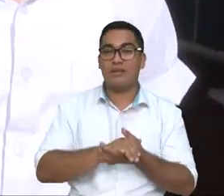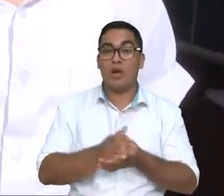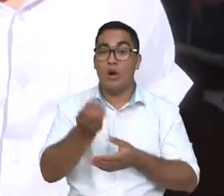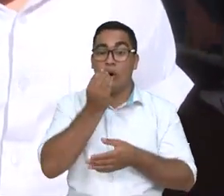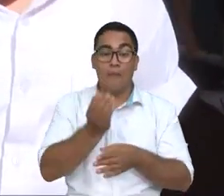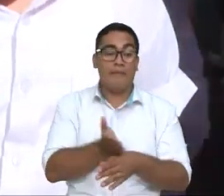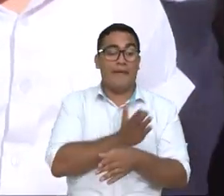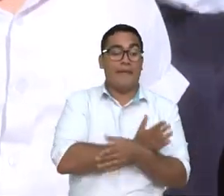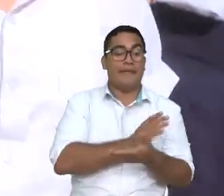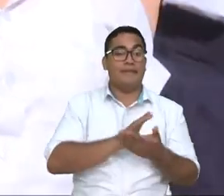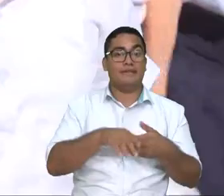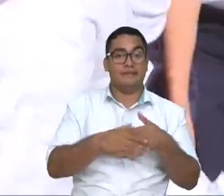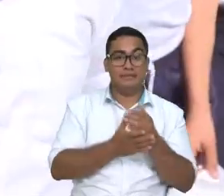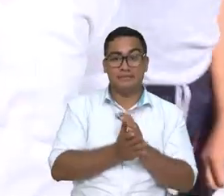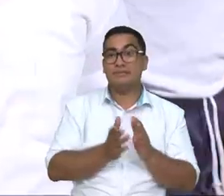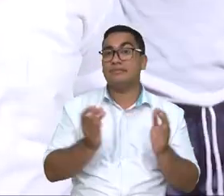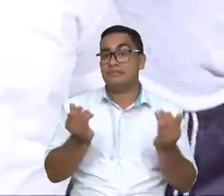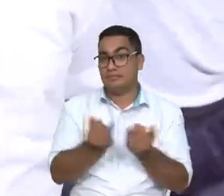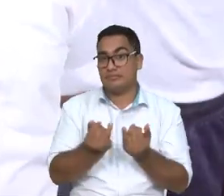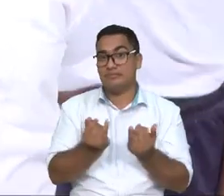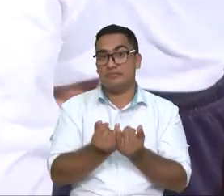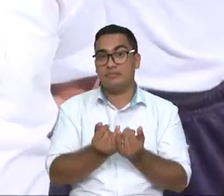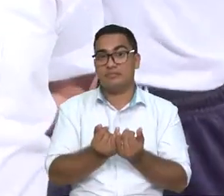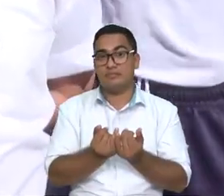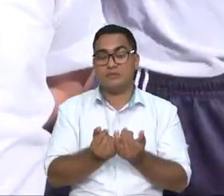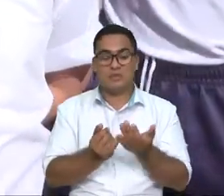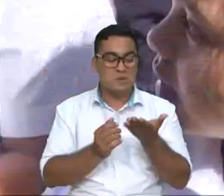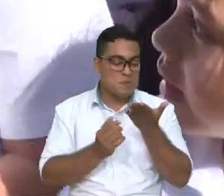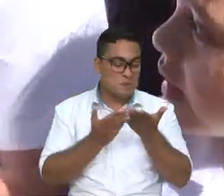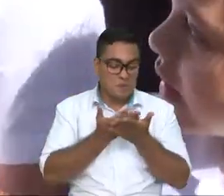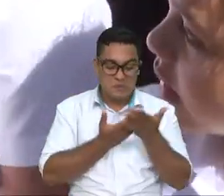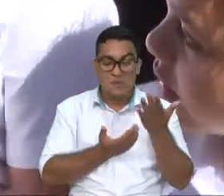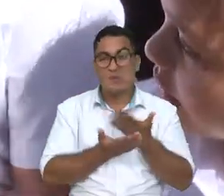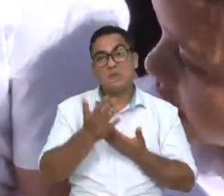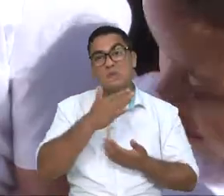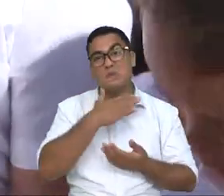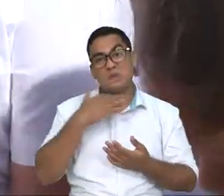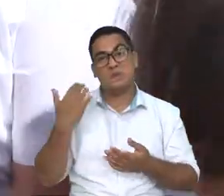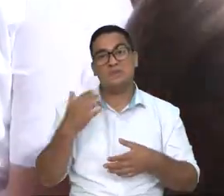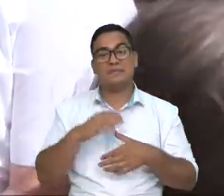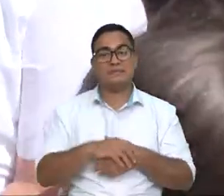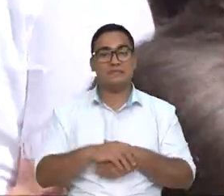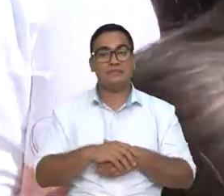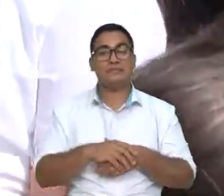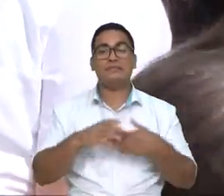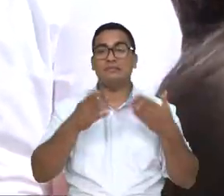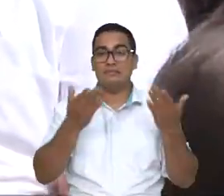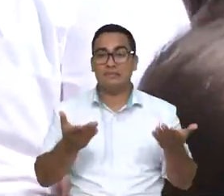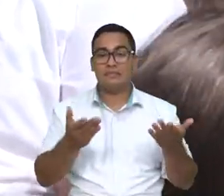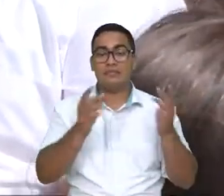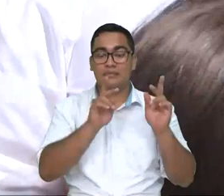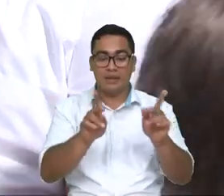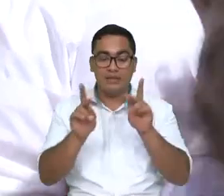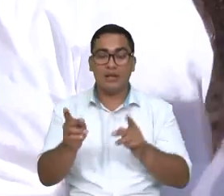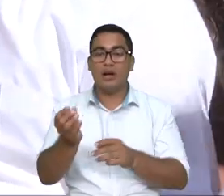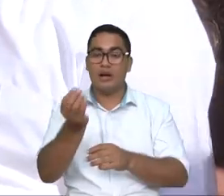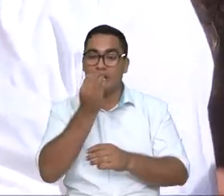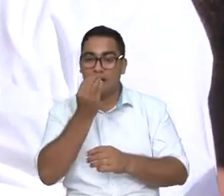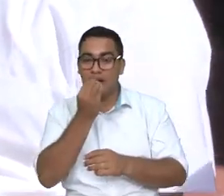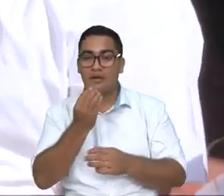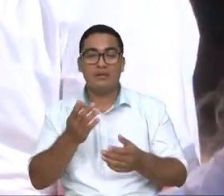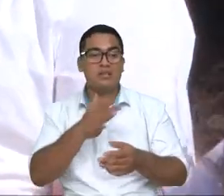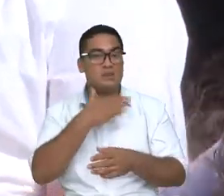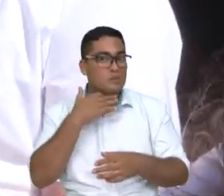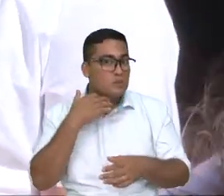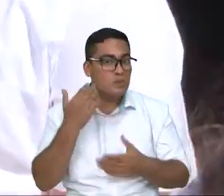tenemos que lavarnos las manos también, porque las tenemos sucias. Para que siempre comamos, para que no estemos